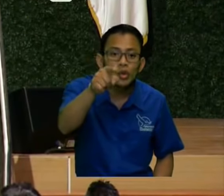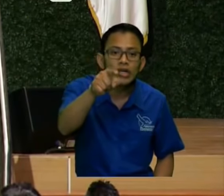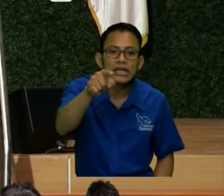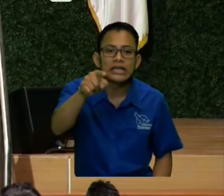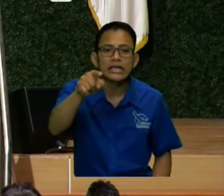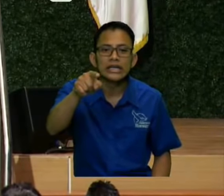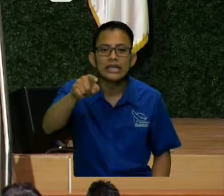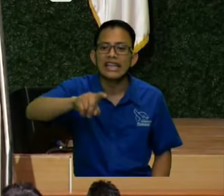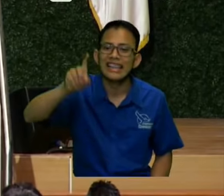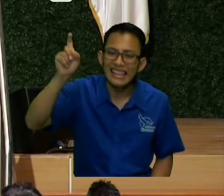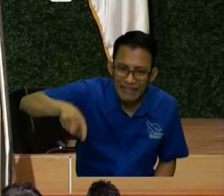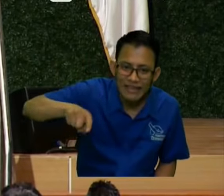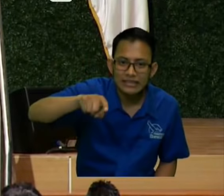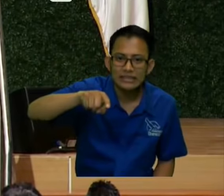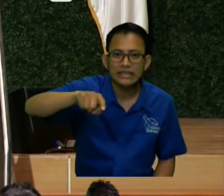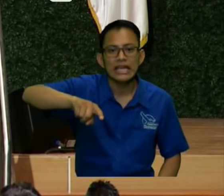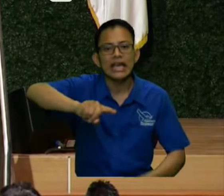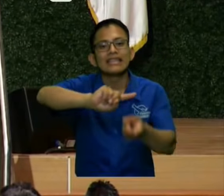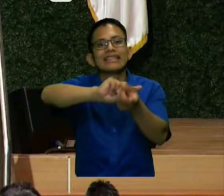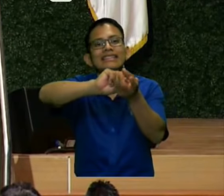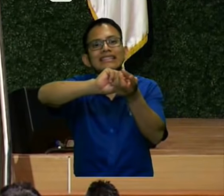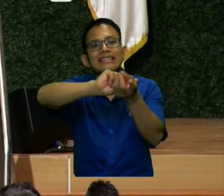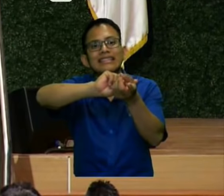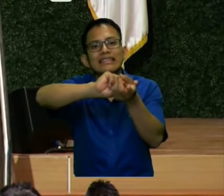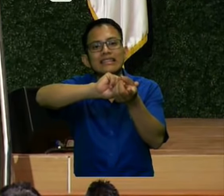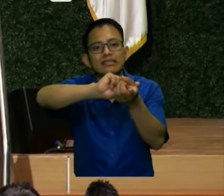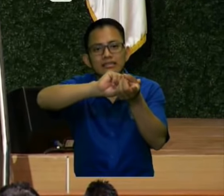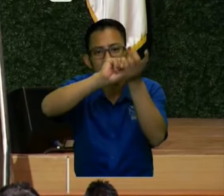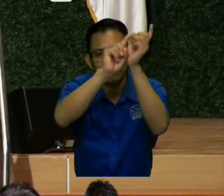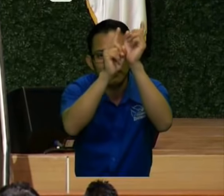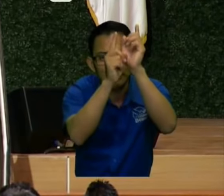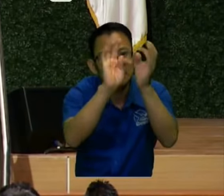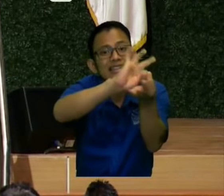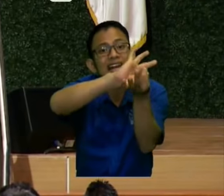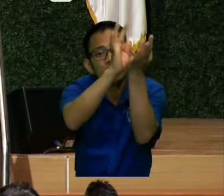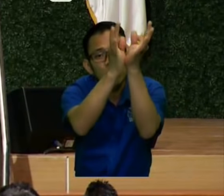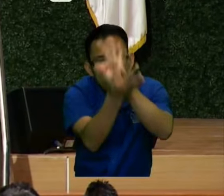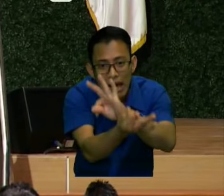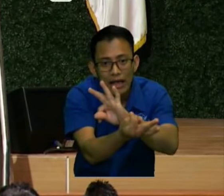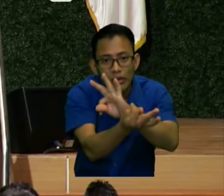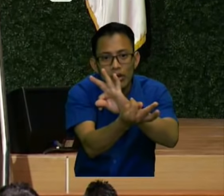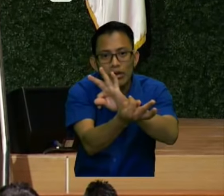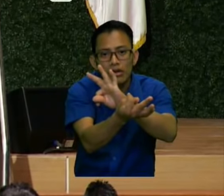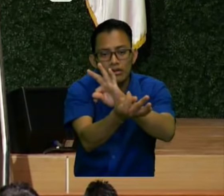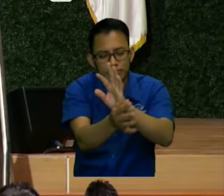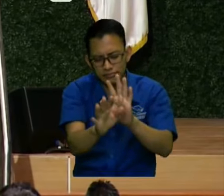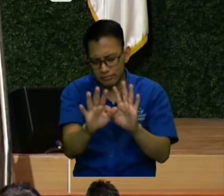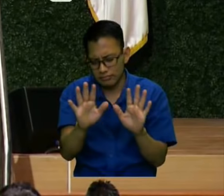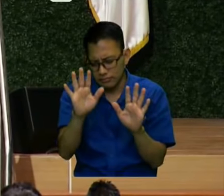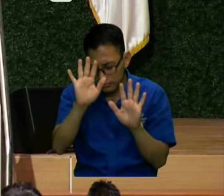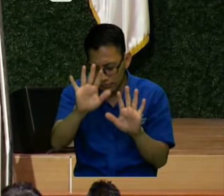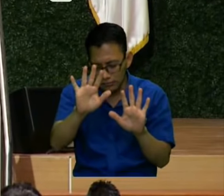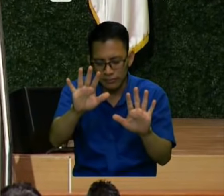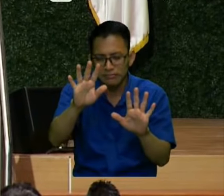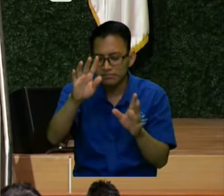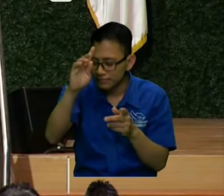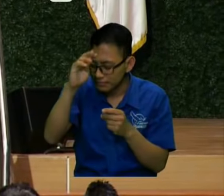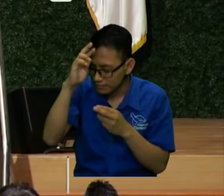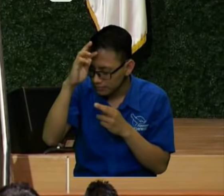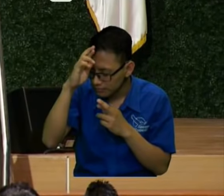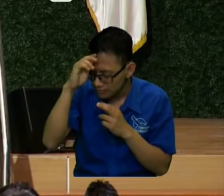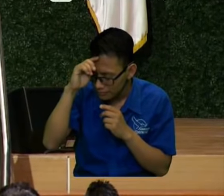transformado. Es decir, tienes que ser formado. Pero con todo respeto,